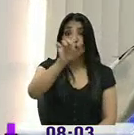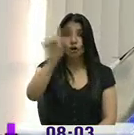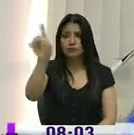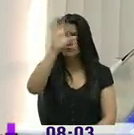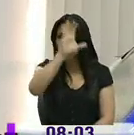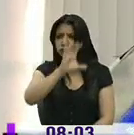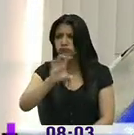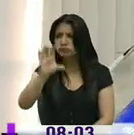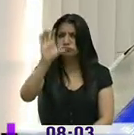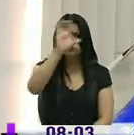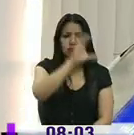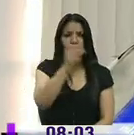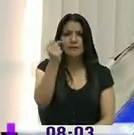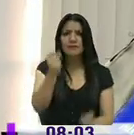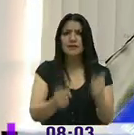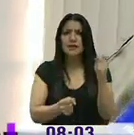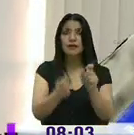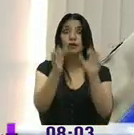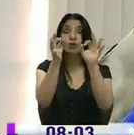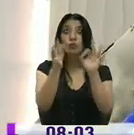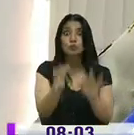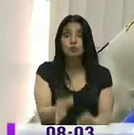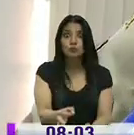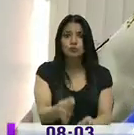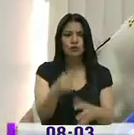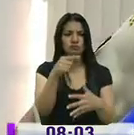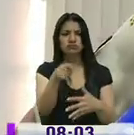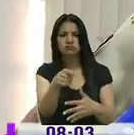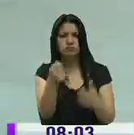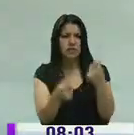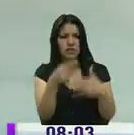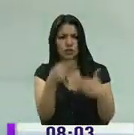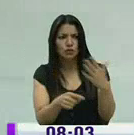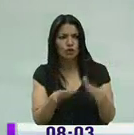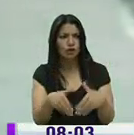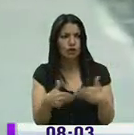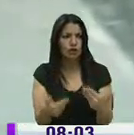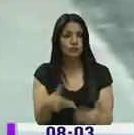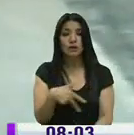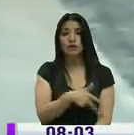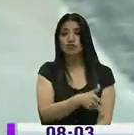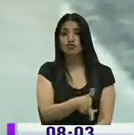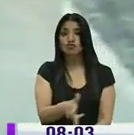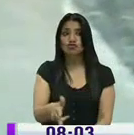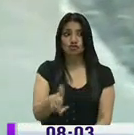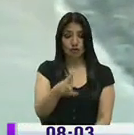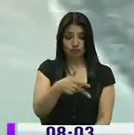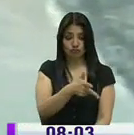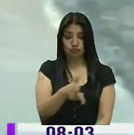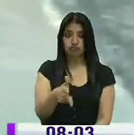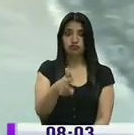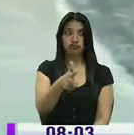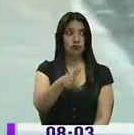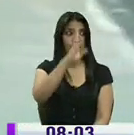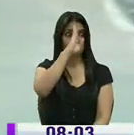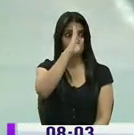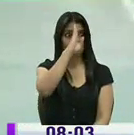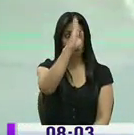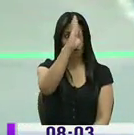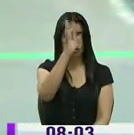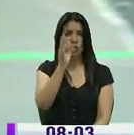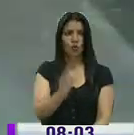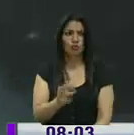vehículo se logró recoger características del mismo con las características de la auto las unidades policiales se movían